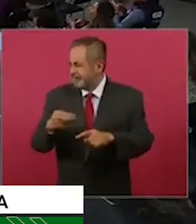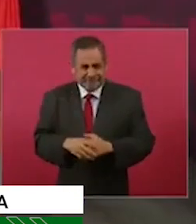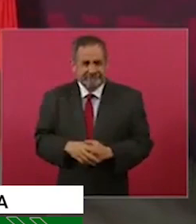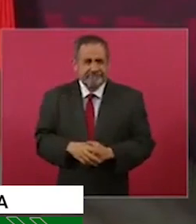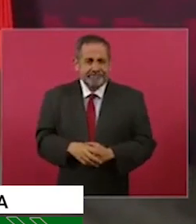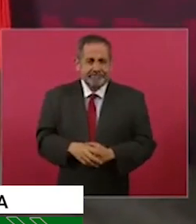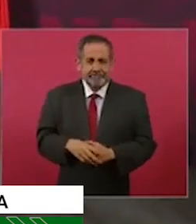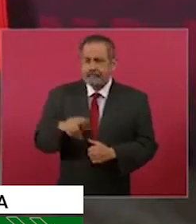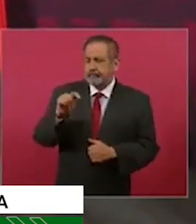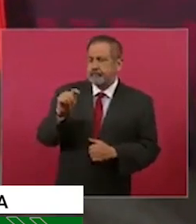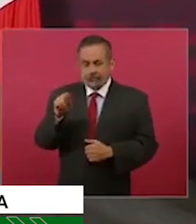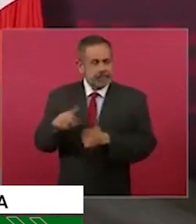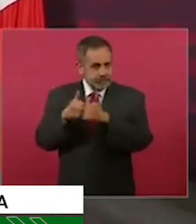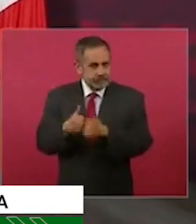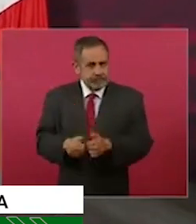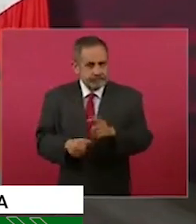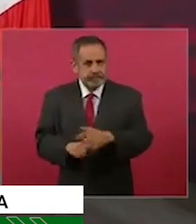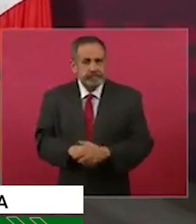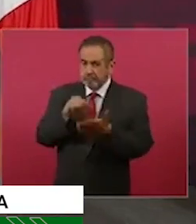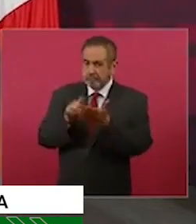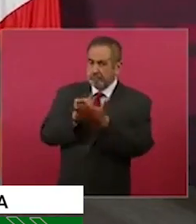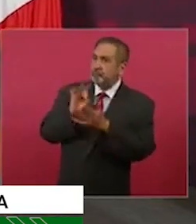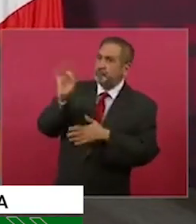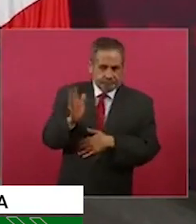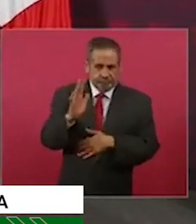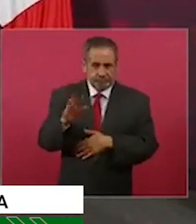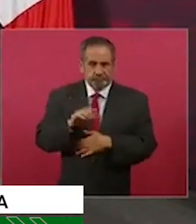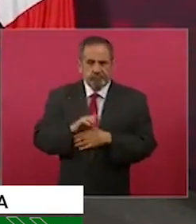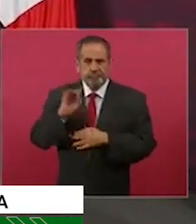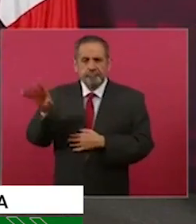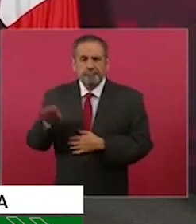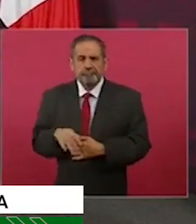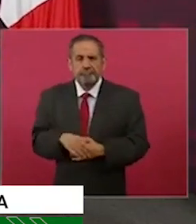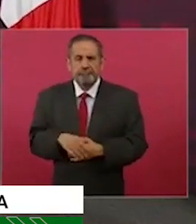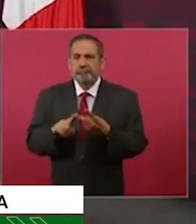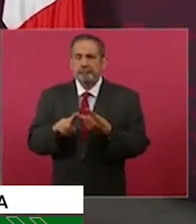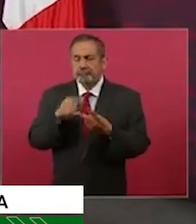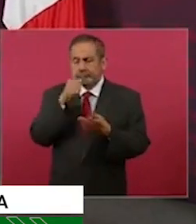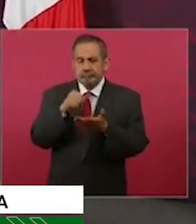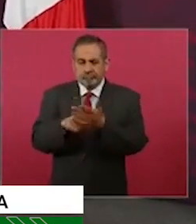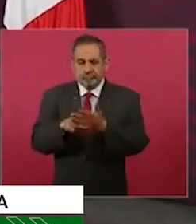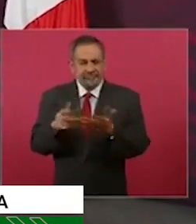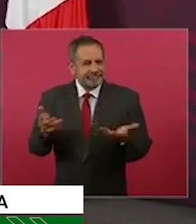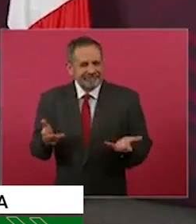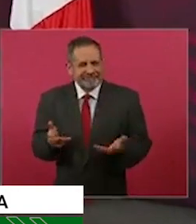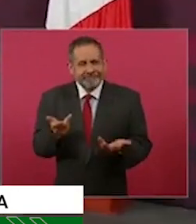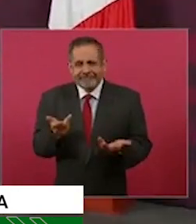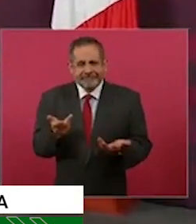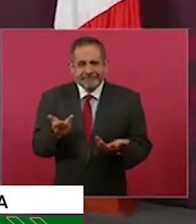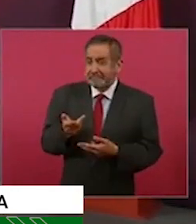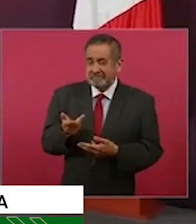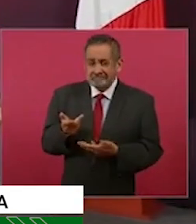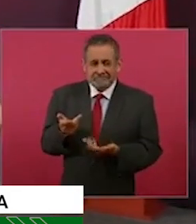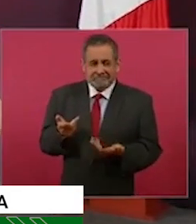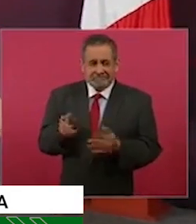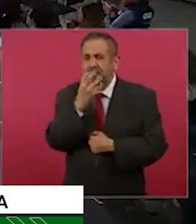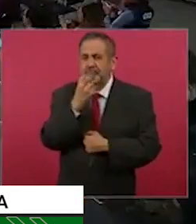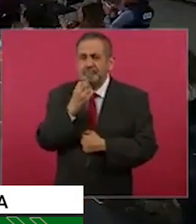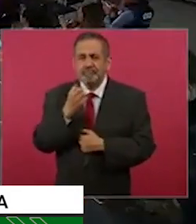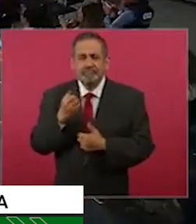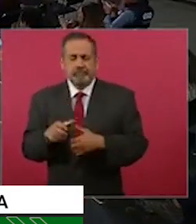señor Tomás Herón. Ya le envié la carta, es la segunda, porque no puede ser que